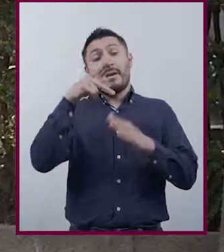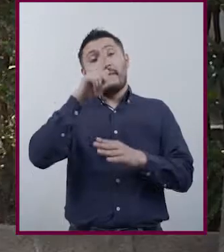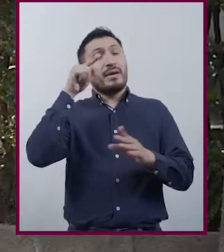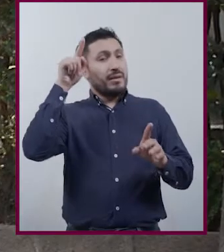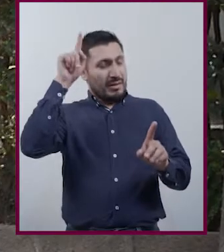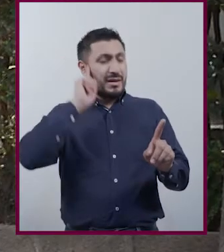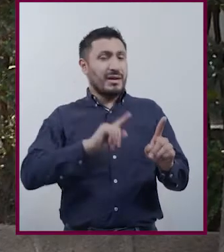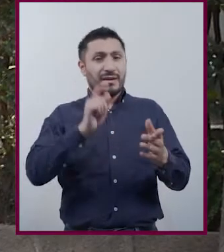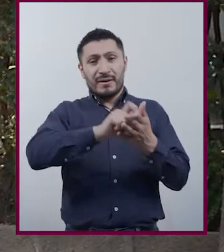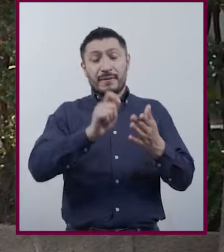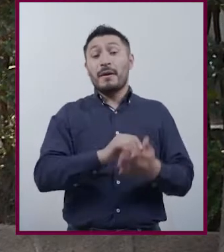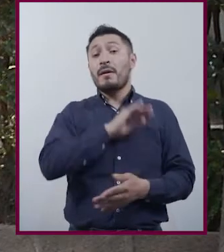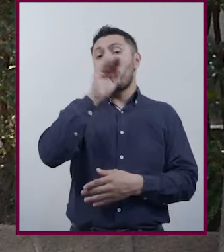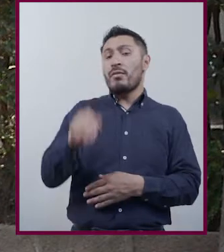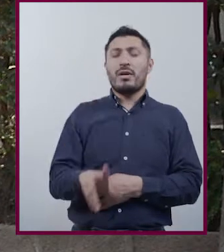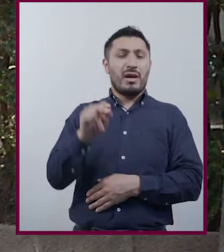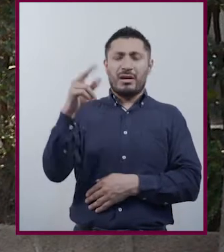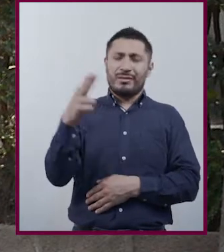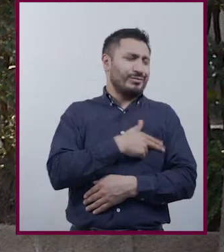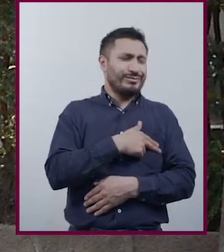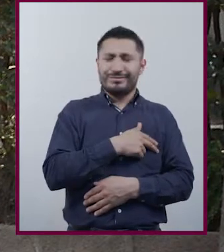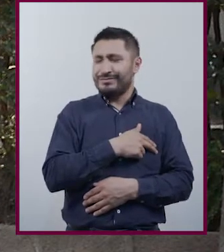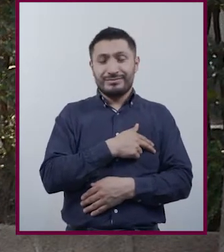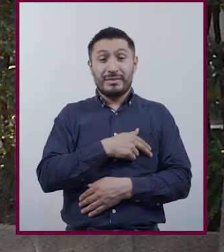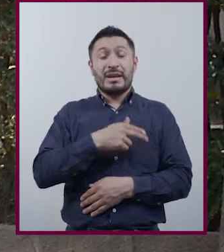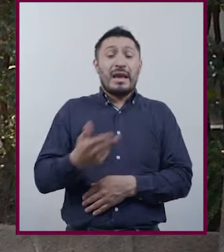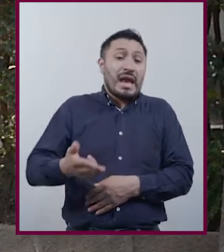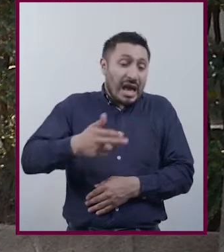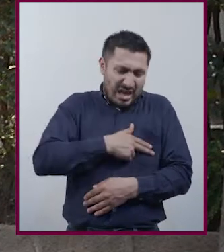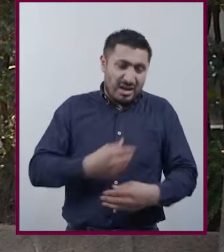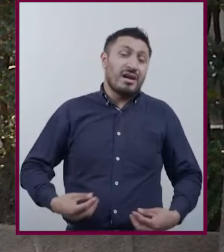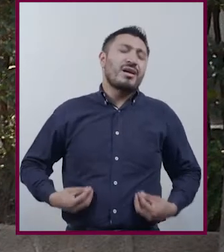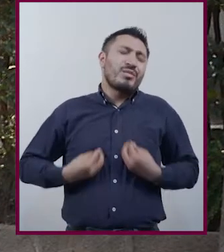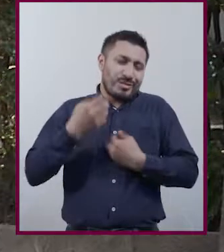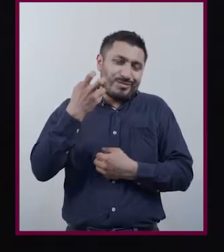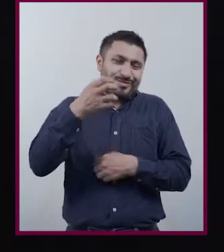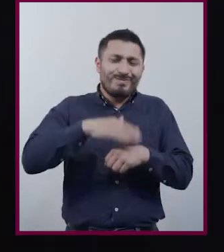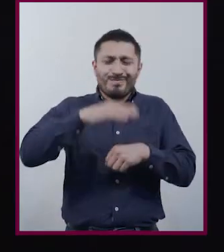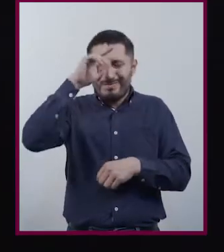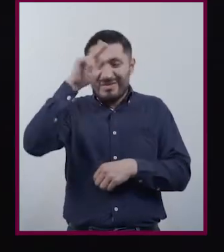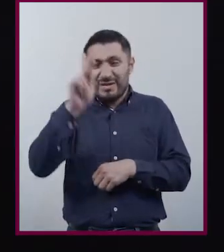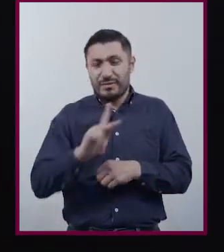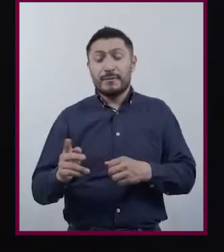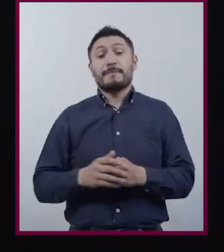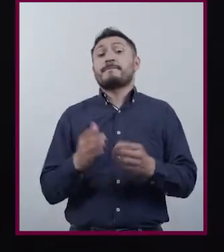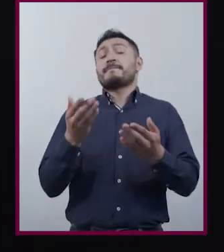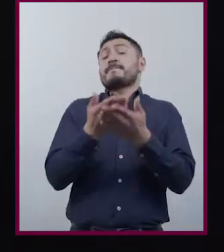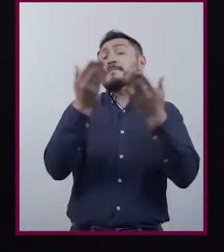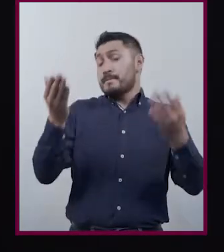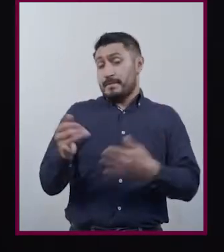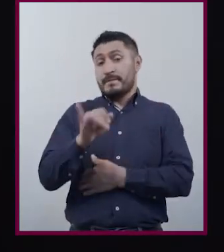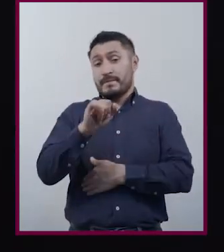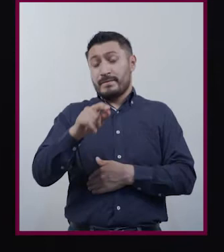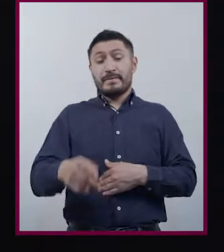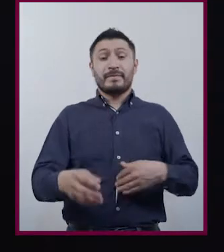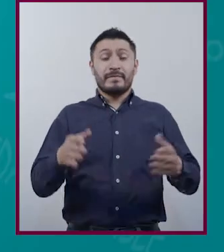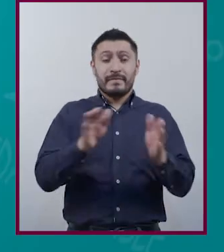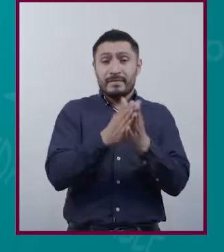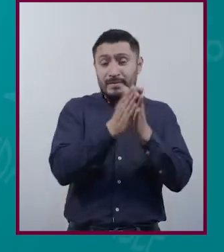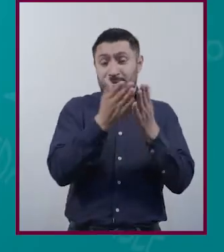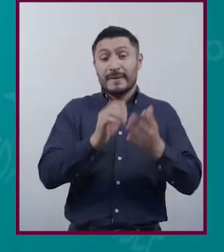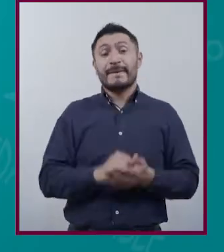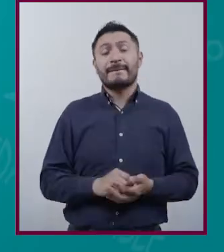versos, morir no hiere tanto, nos hiere más vivir. Ahora sí, vámonos con la novela en